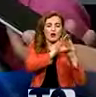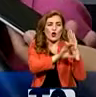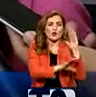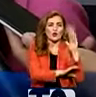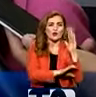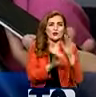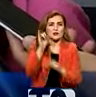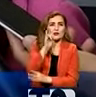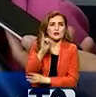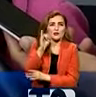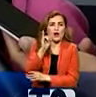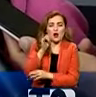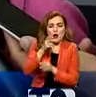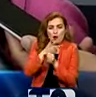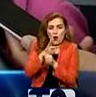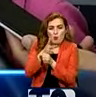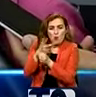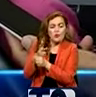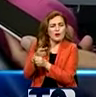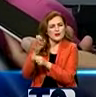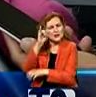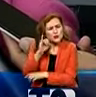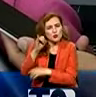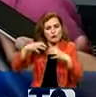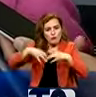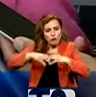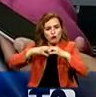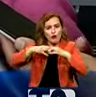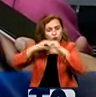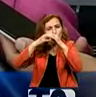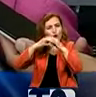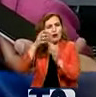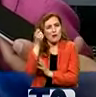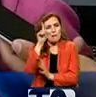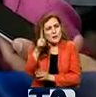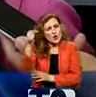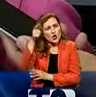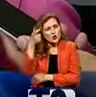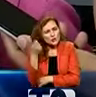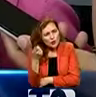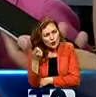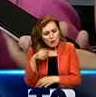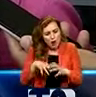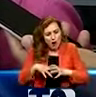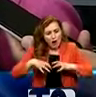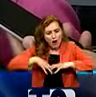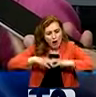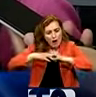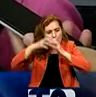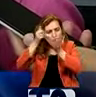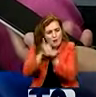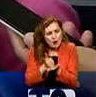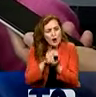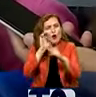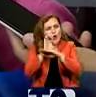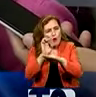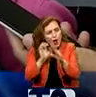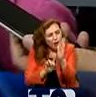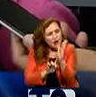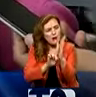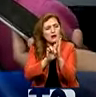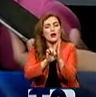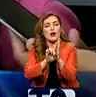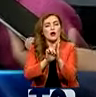La industria audiovisual es una industria en crecimiento que genera millones de dólares en beneficio de nuestro país y además